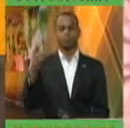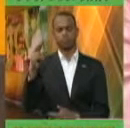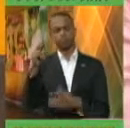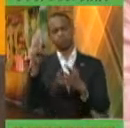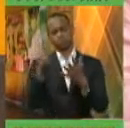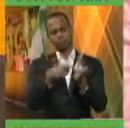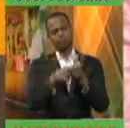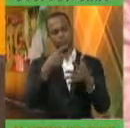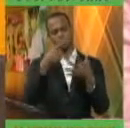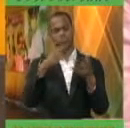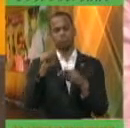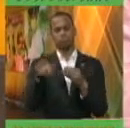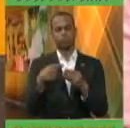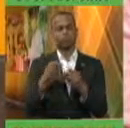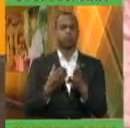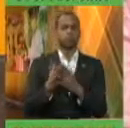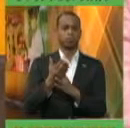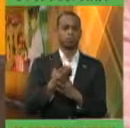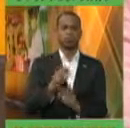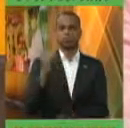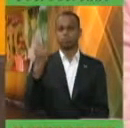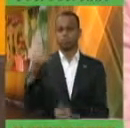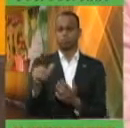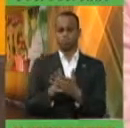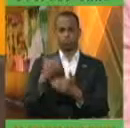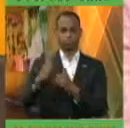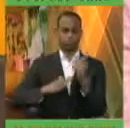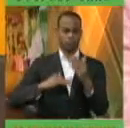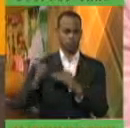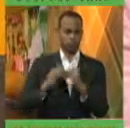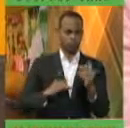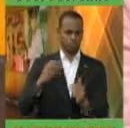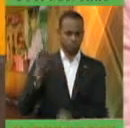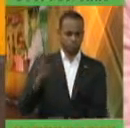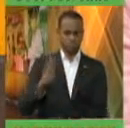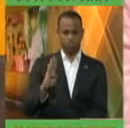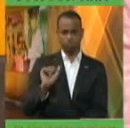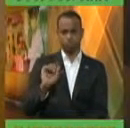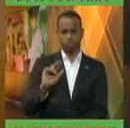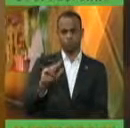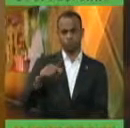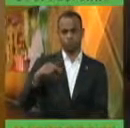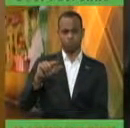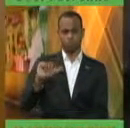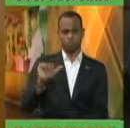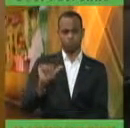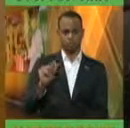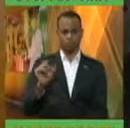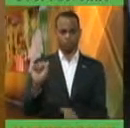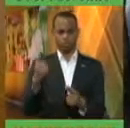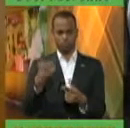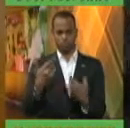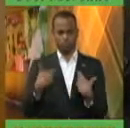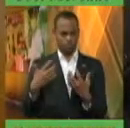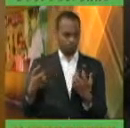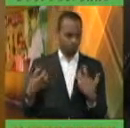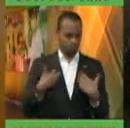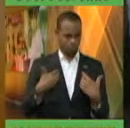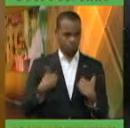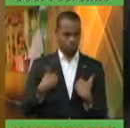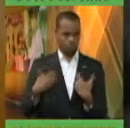especificaciones de accesibilidad ya que los edificios nuevos que se han construido en la barquita tanto dos cumplen